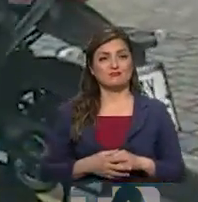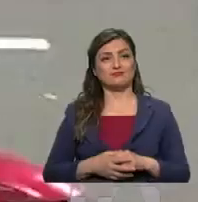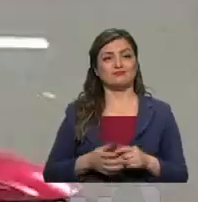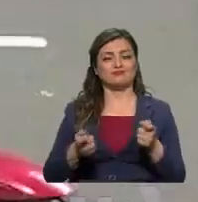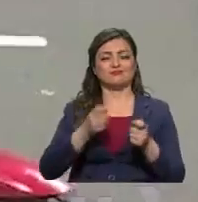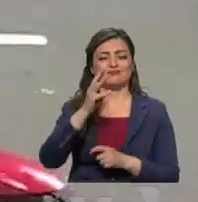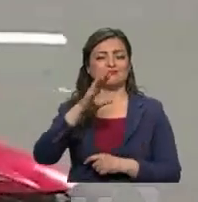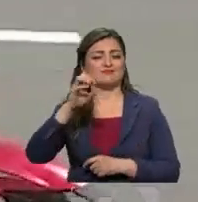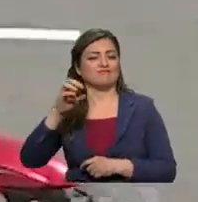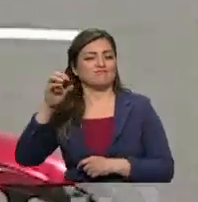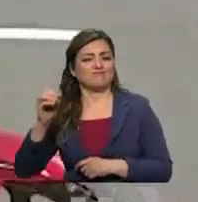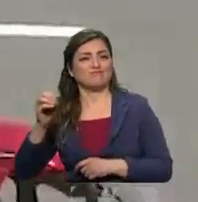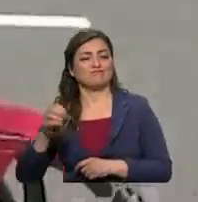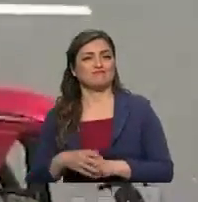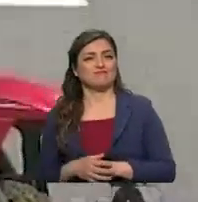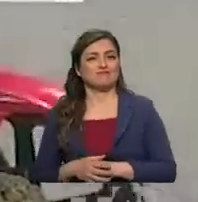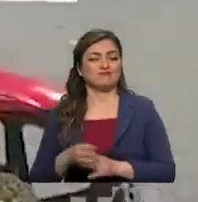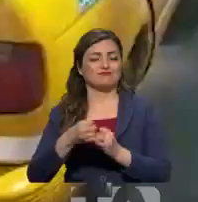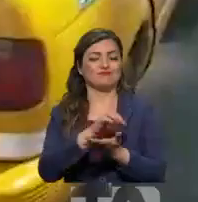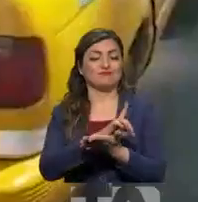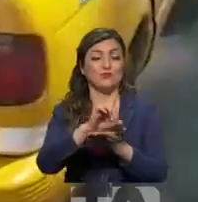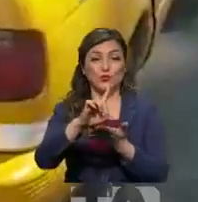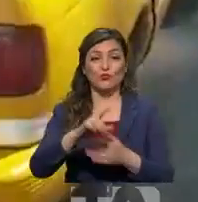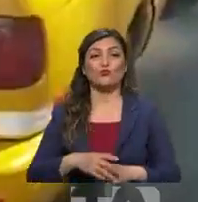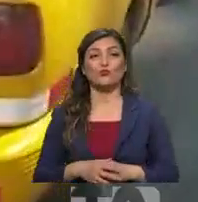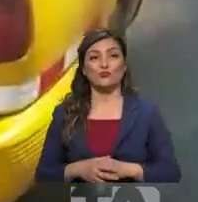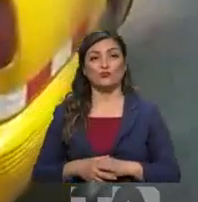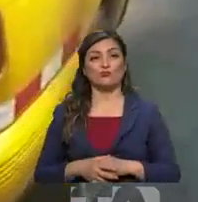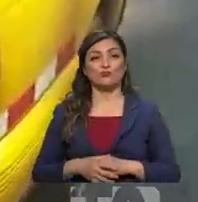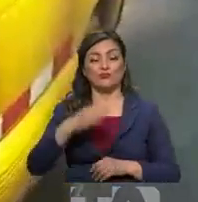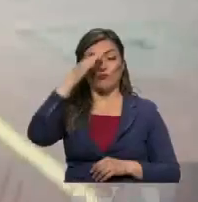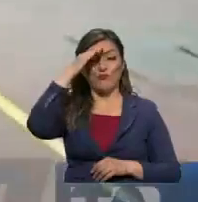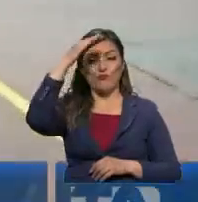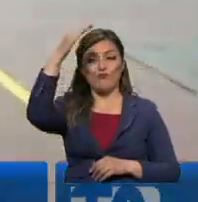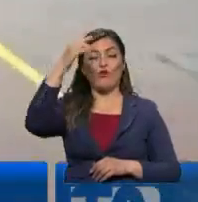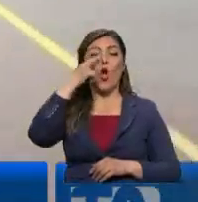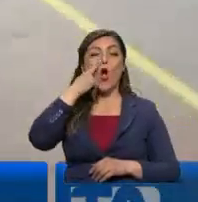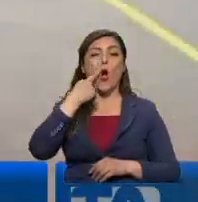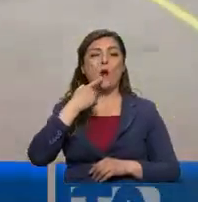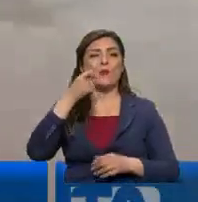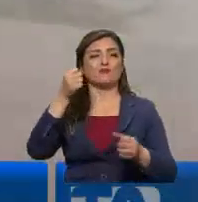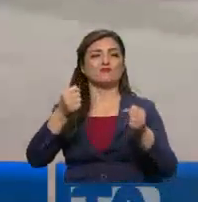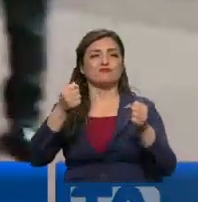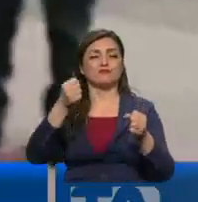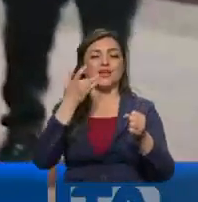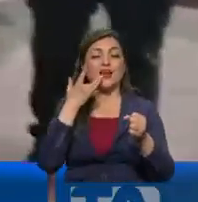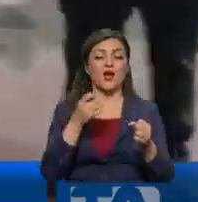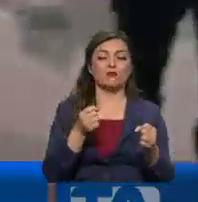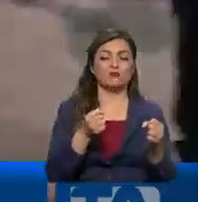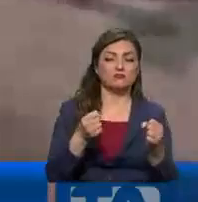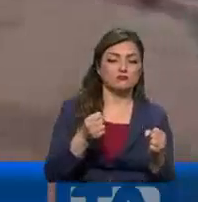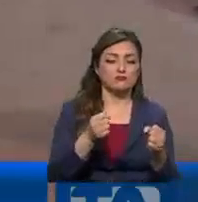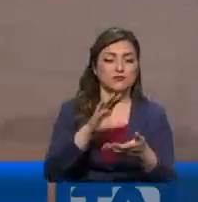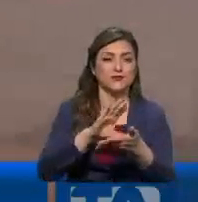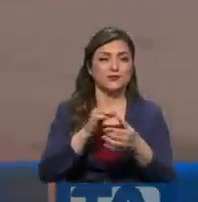6,500 operativos realizados durante esta última semana, también los gendarmes detuvieron a un hombre que transitaba con actitud sospechosa en